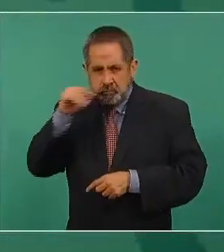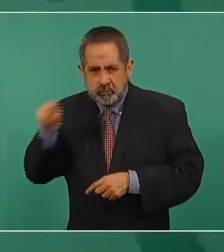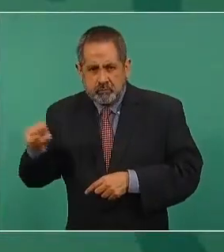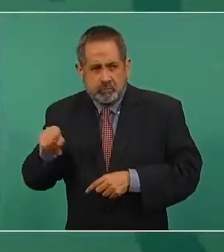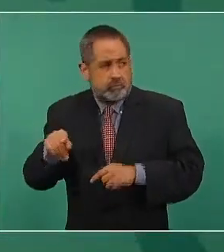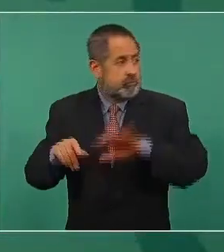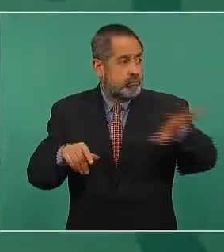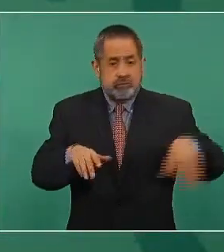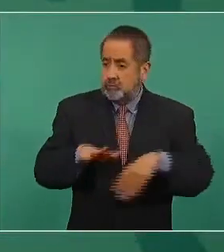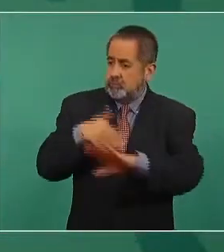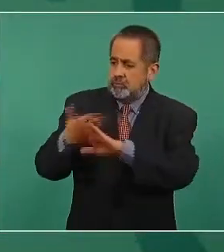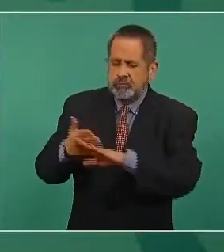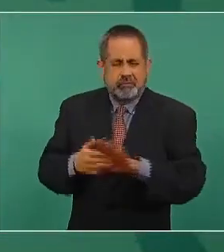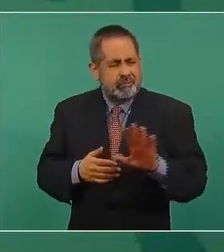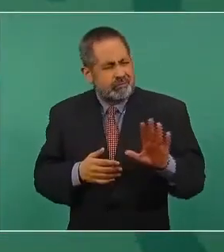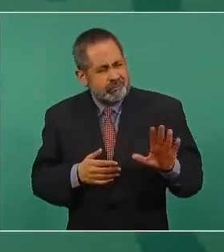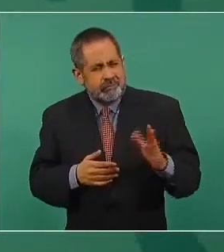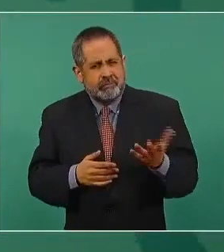No hay